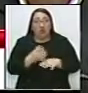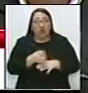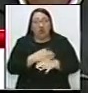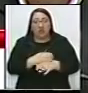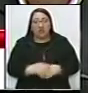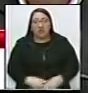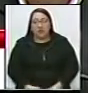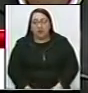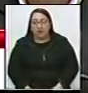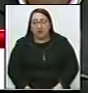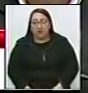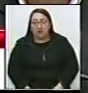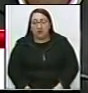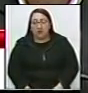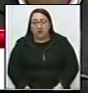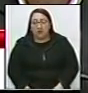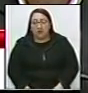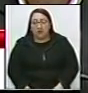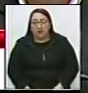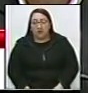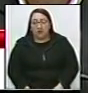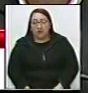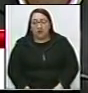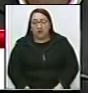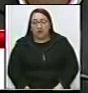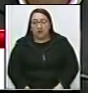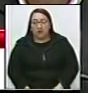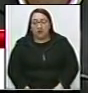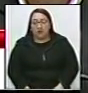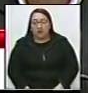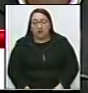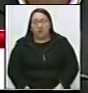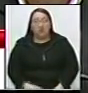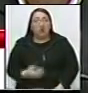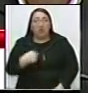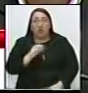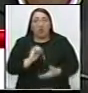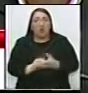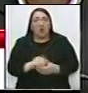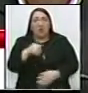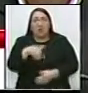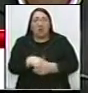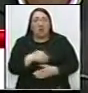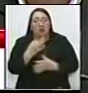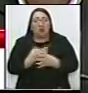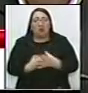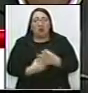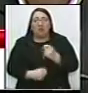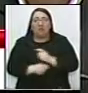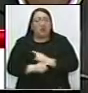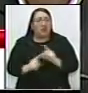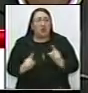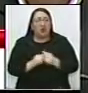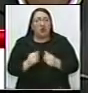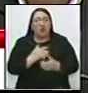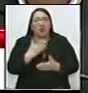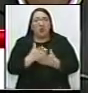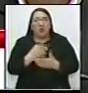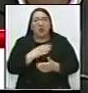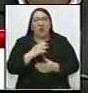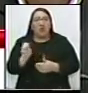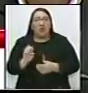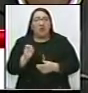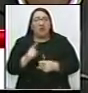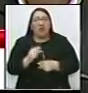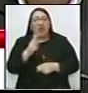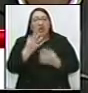diversos foros, nosotros no le daríamos voto de confianza cuando se atreven a prolongar indefinidamente los estados de emergencia para que